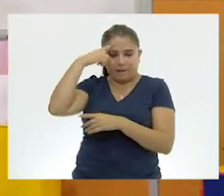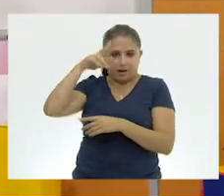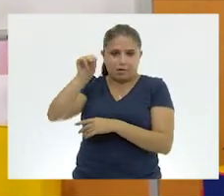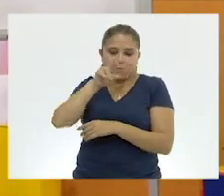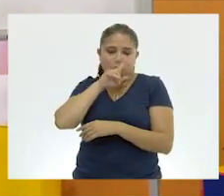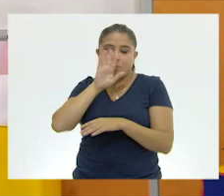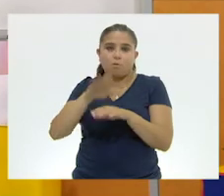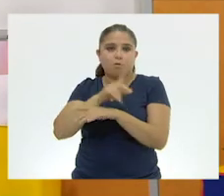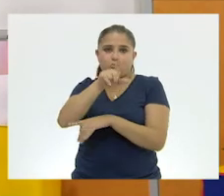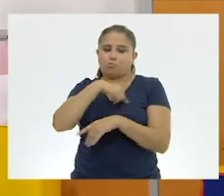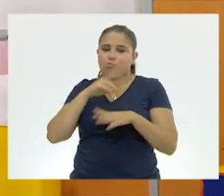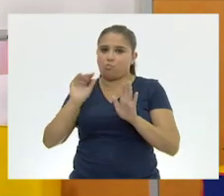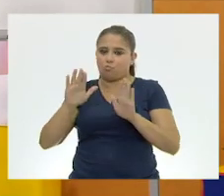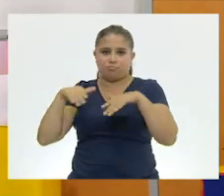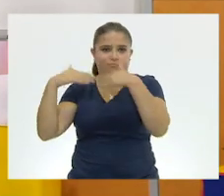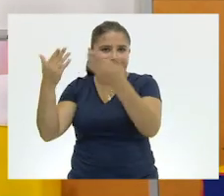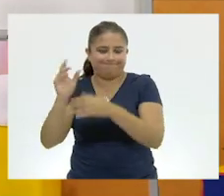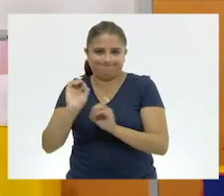porque no llegamos.